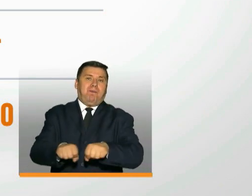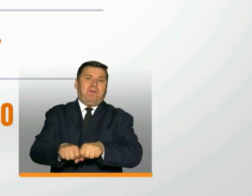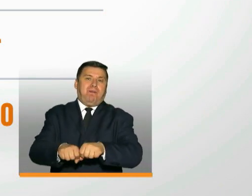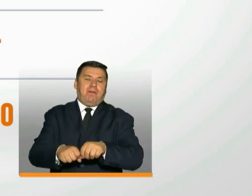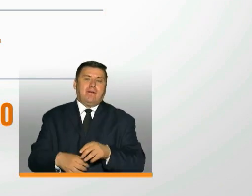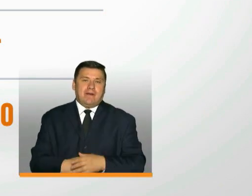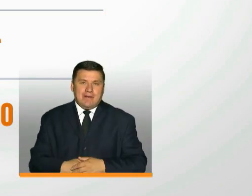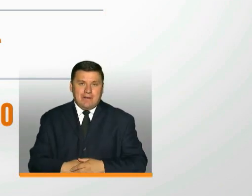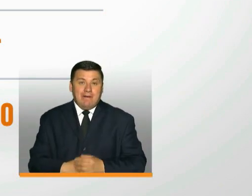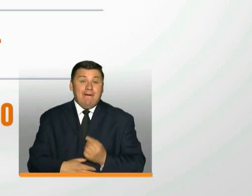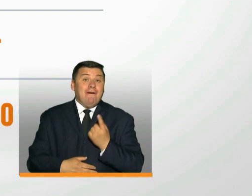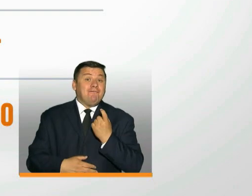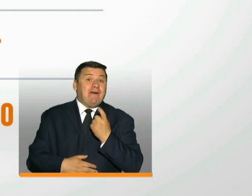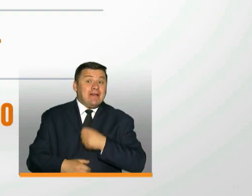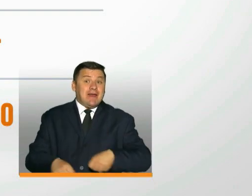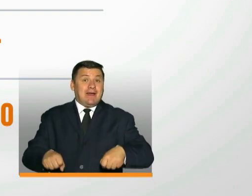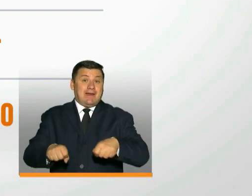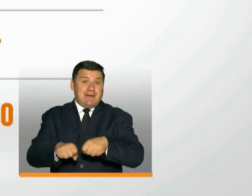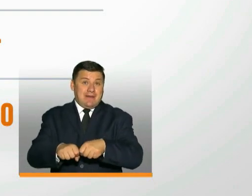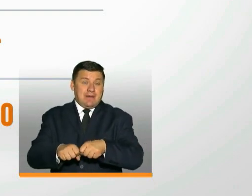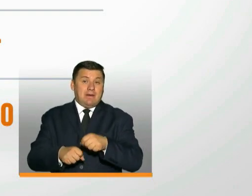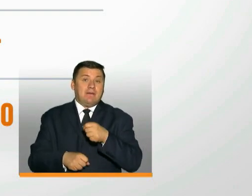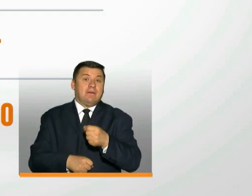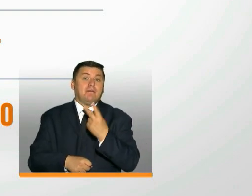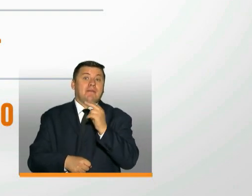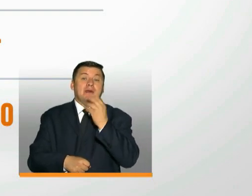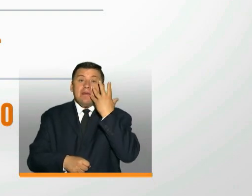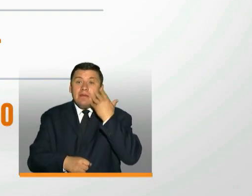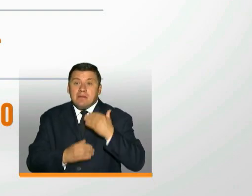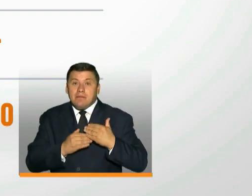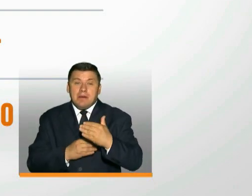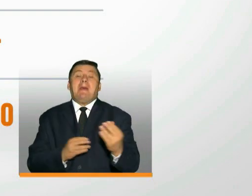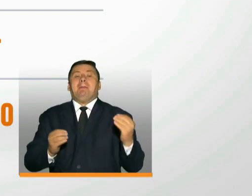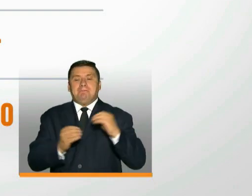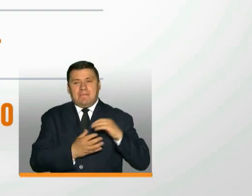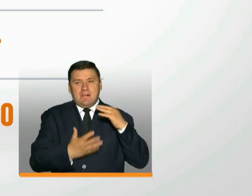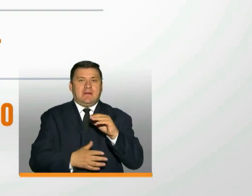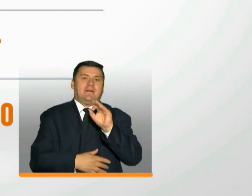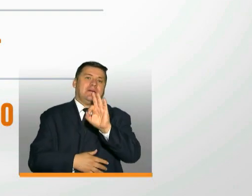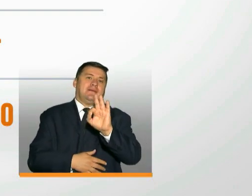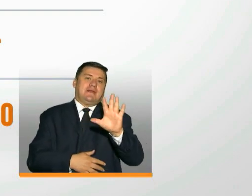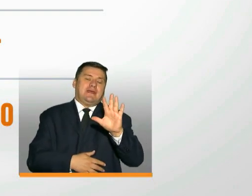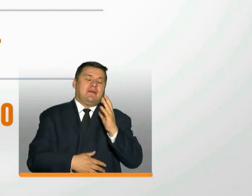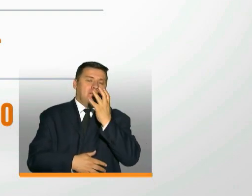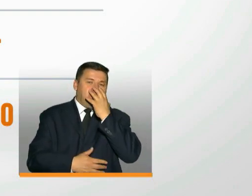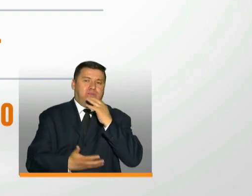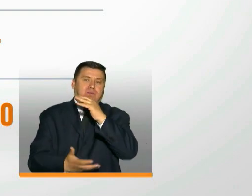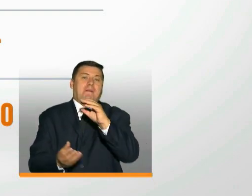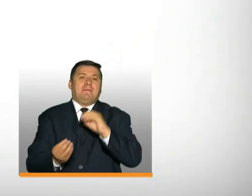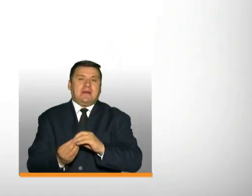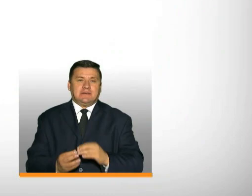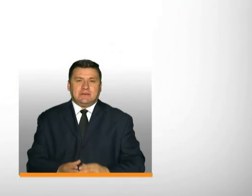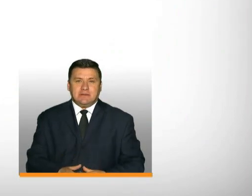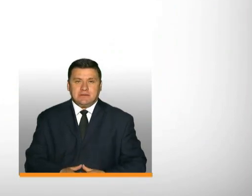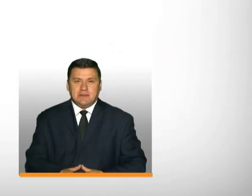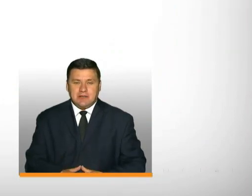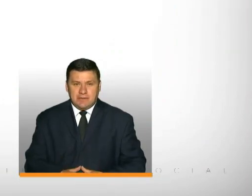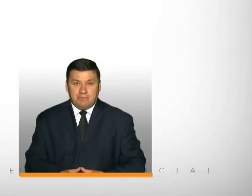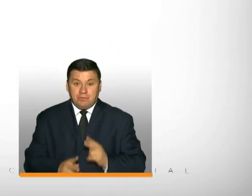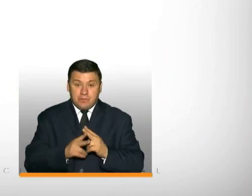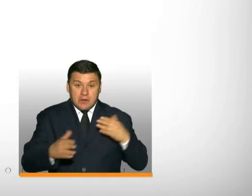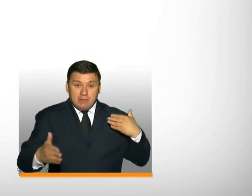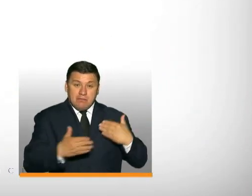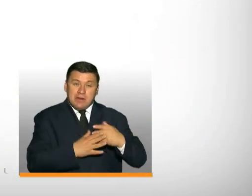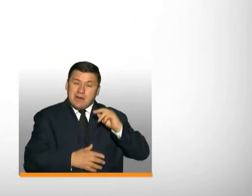instalados. En sitio para instalar hay 20, y en los próximos días recibirán 35 ventiladores más. A la